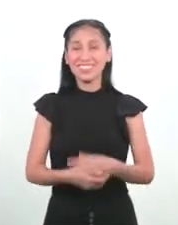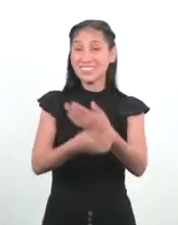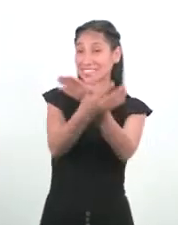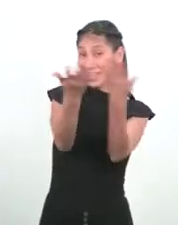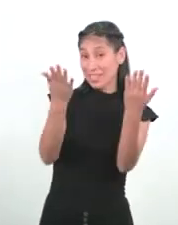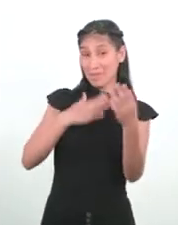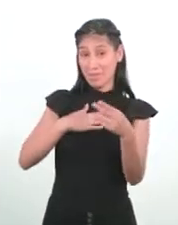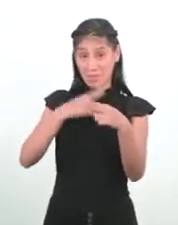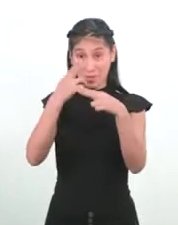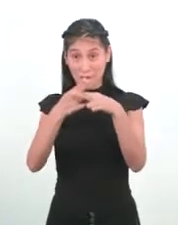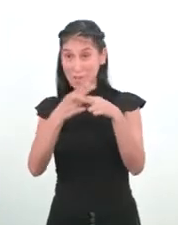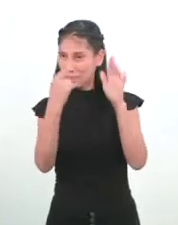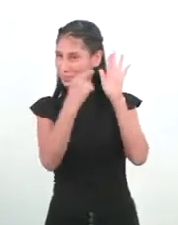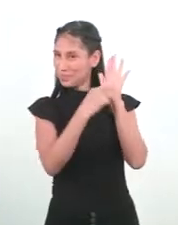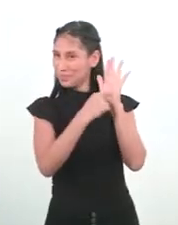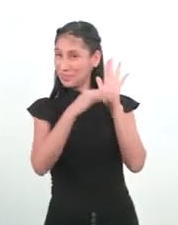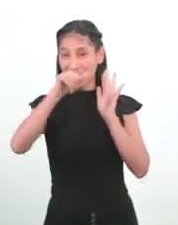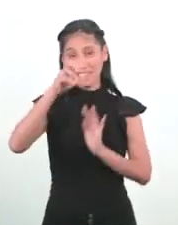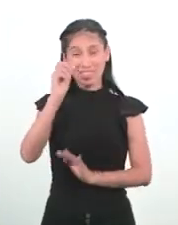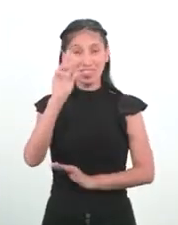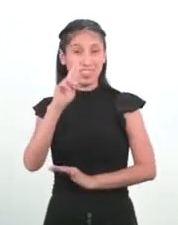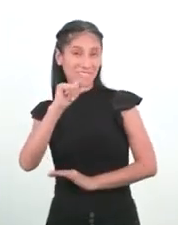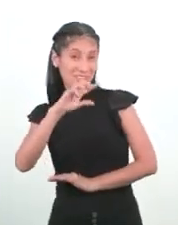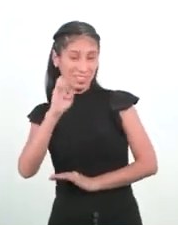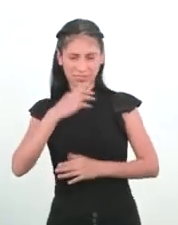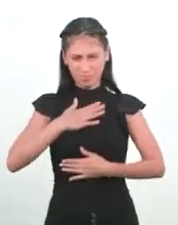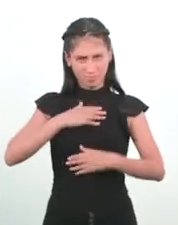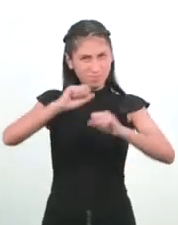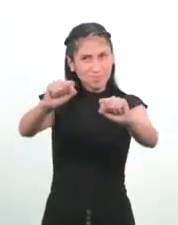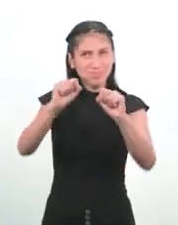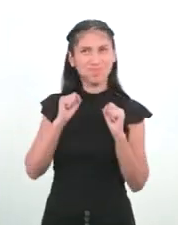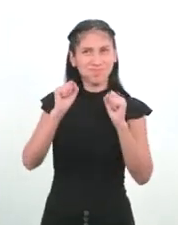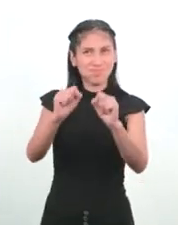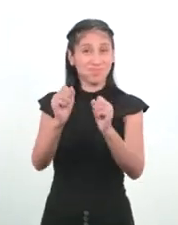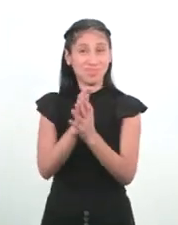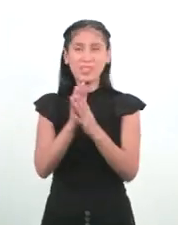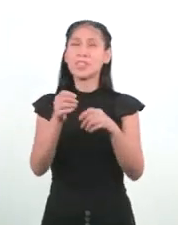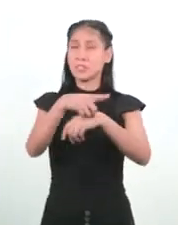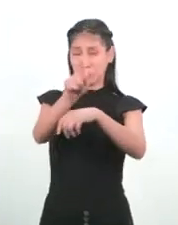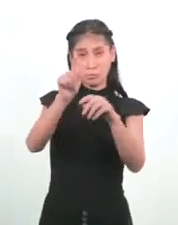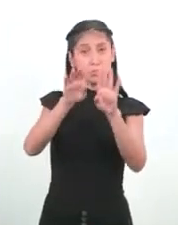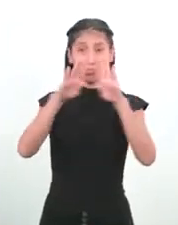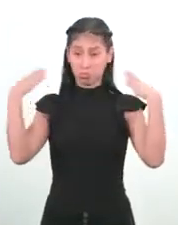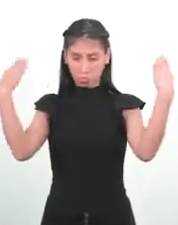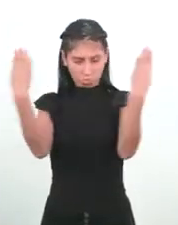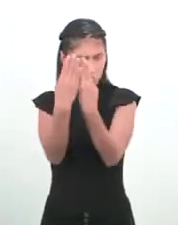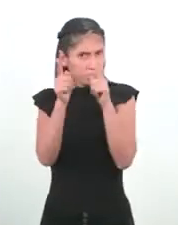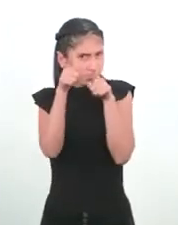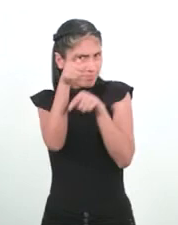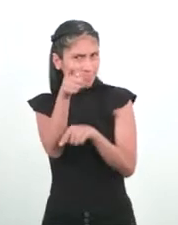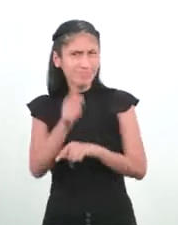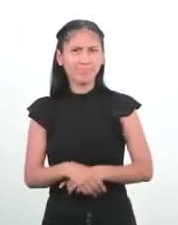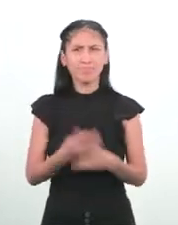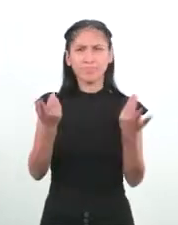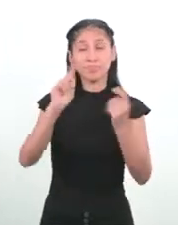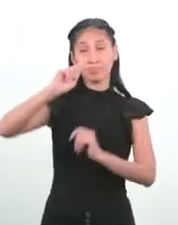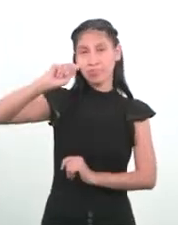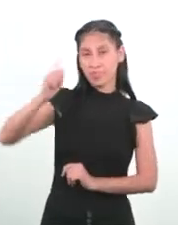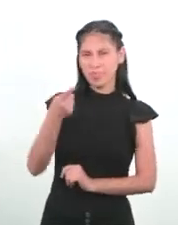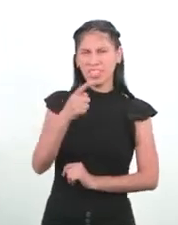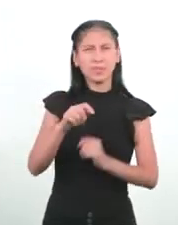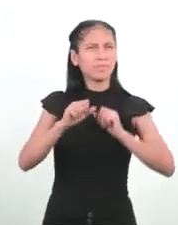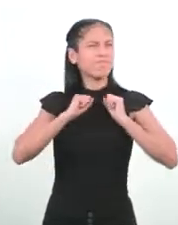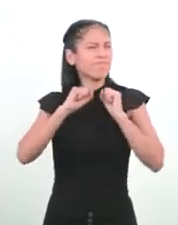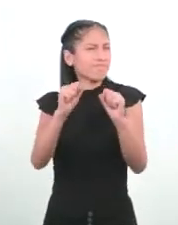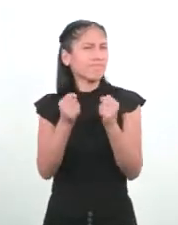¿Qué tal? Mi nombre es Jorge y hoy vamos a mover cosas y lo vamos a hacer desde nuestro espacio personal. Primero vamos a calentar de